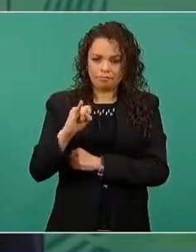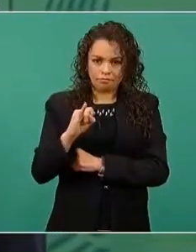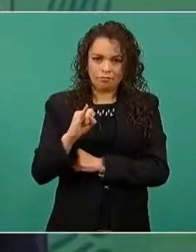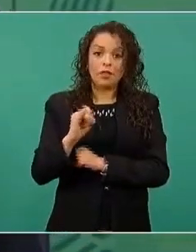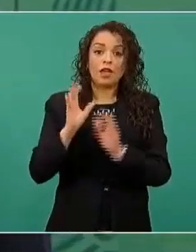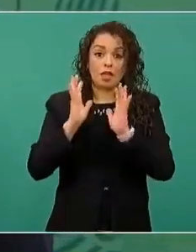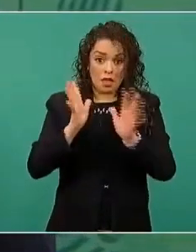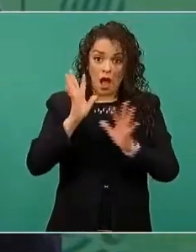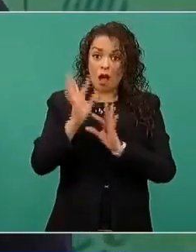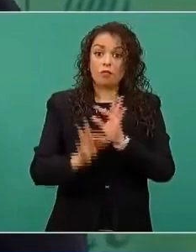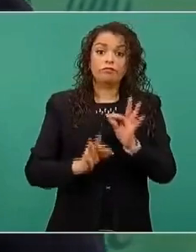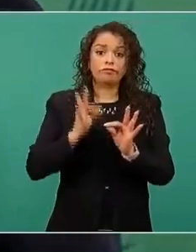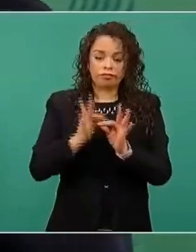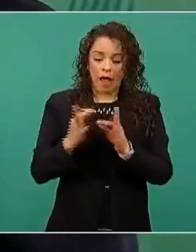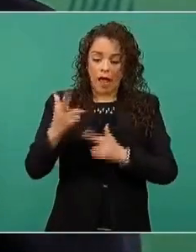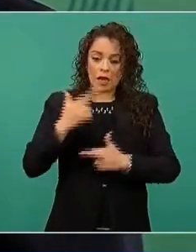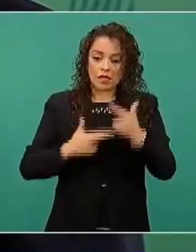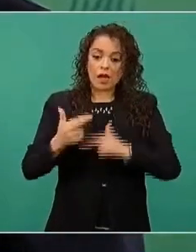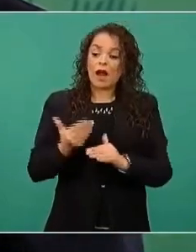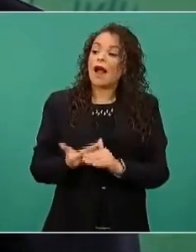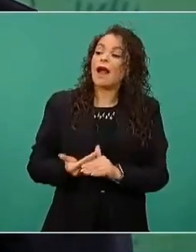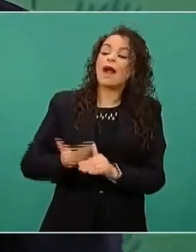estaba anteriormente, es decir,